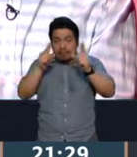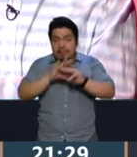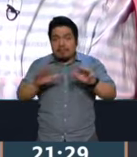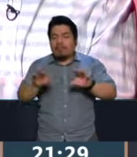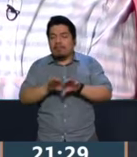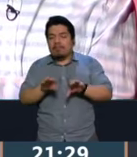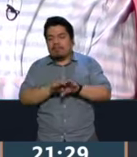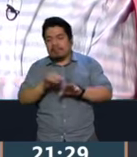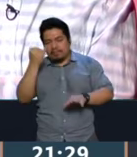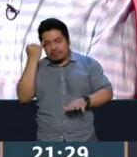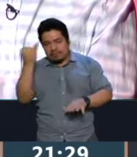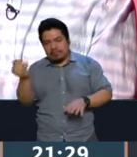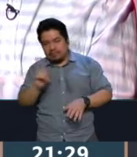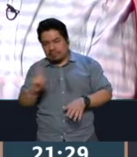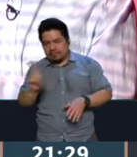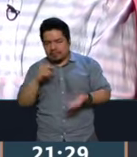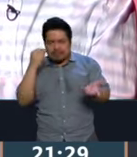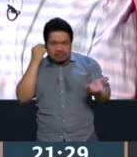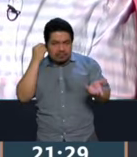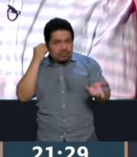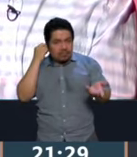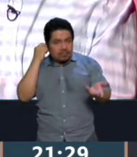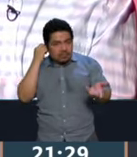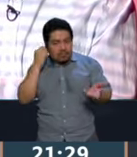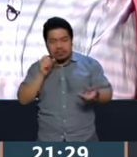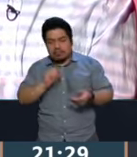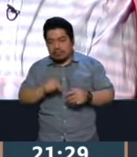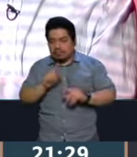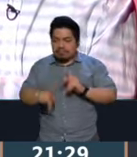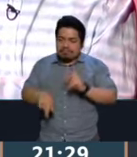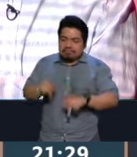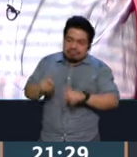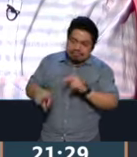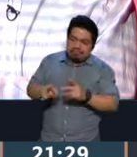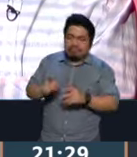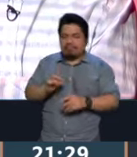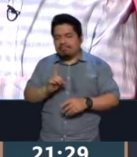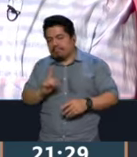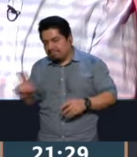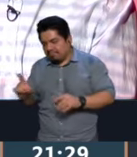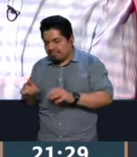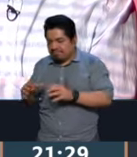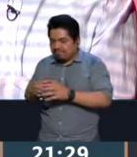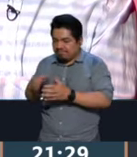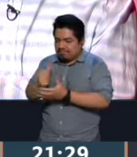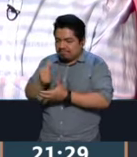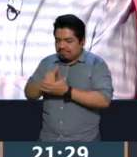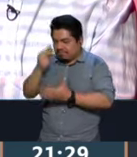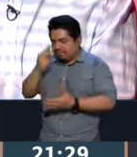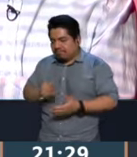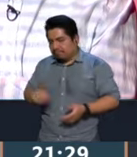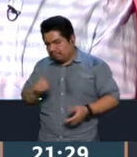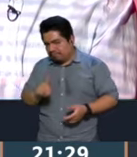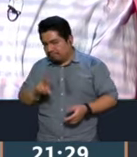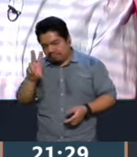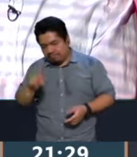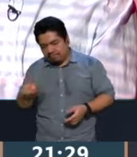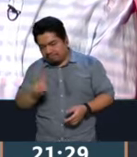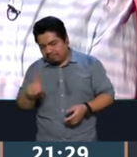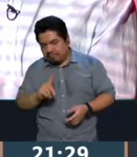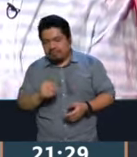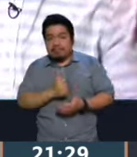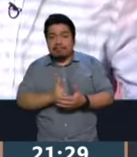eso sí lo quiero dejar muy en claro, porque también se ha hablado mucho, ¿no?, de la derecha en la ciudad. No es cierto, o sea, eso definitivamente no es cierto.